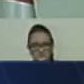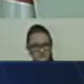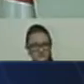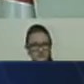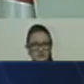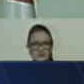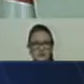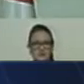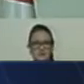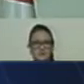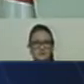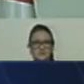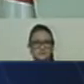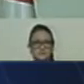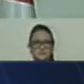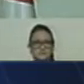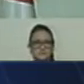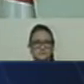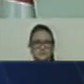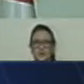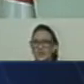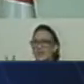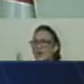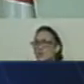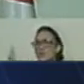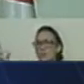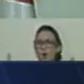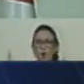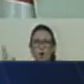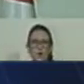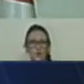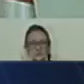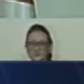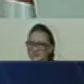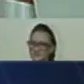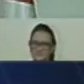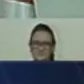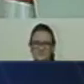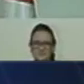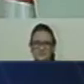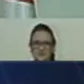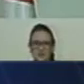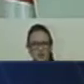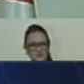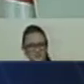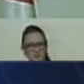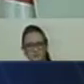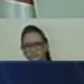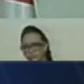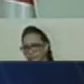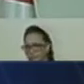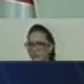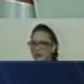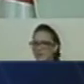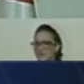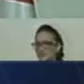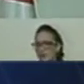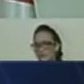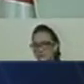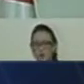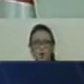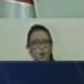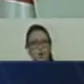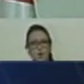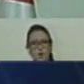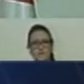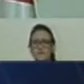Sigamos creando. Y no nos hagamos ecos de tantas campañas sucias para desmotivar, desmoralizar, entristecer a los venezolanos. El venezolano